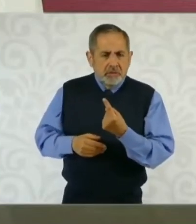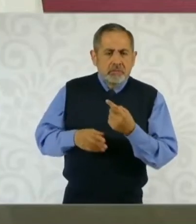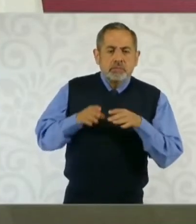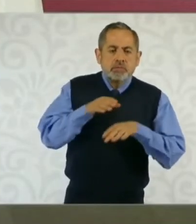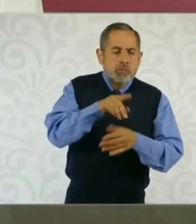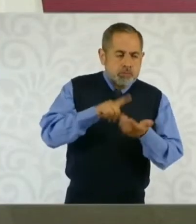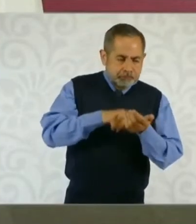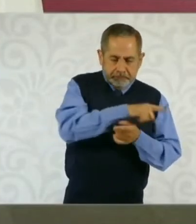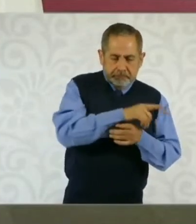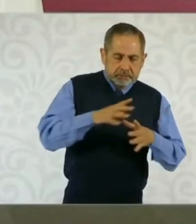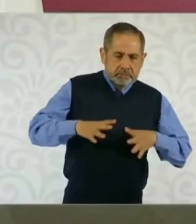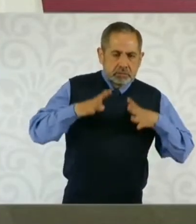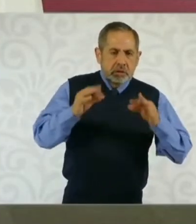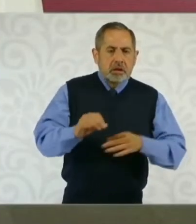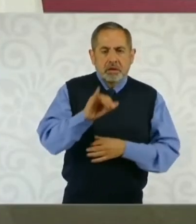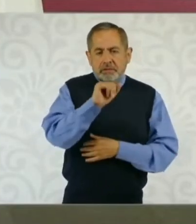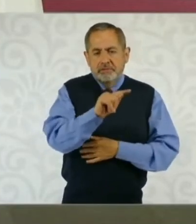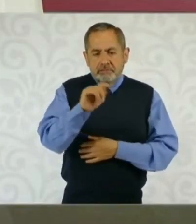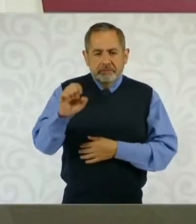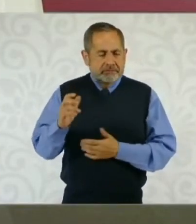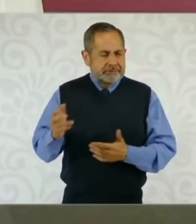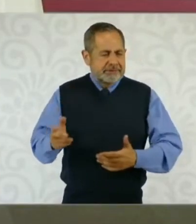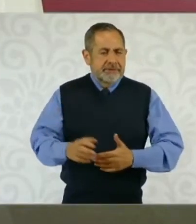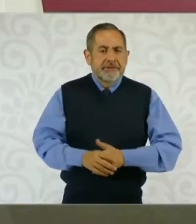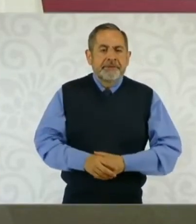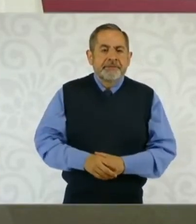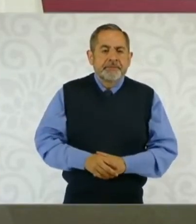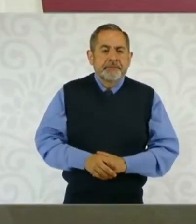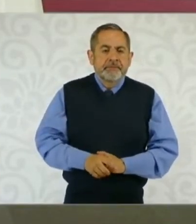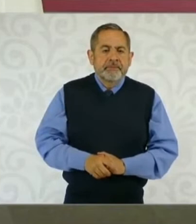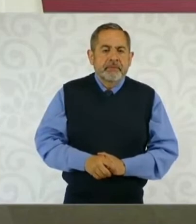ISSSTE. Adelante.